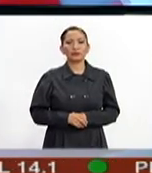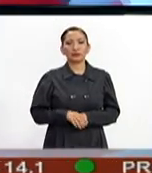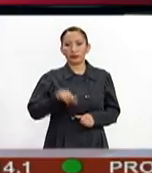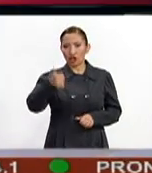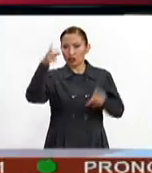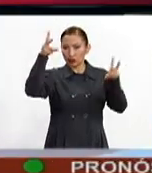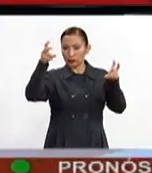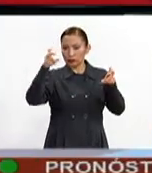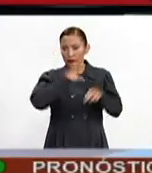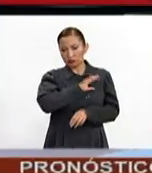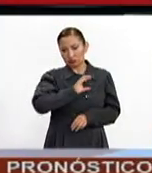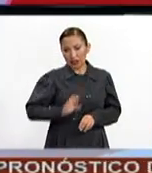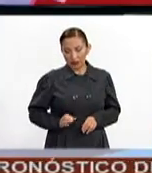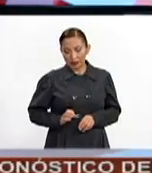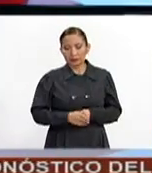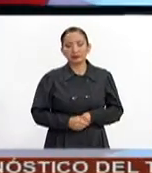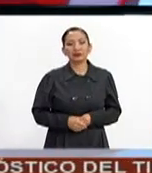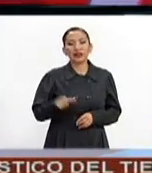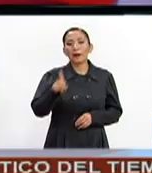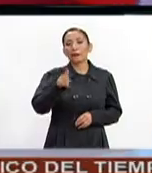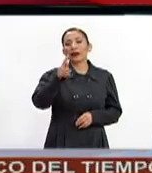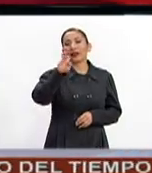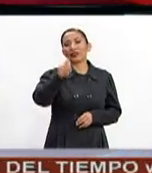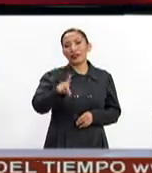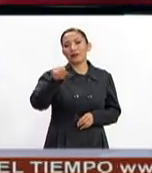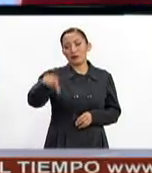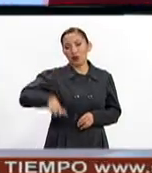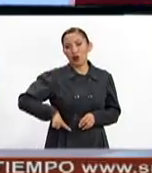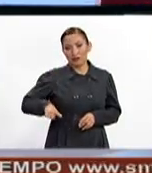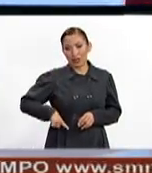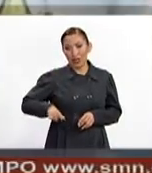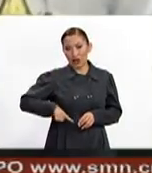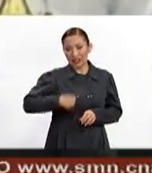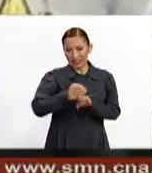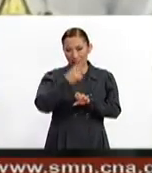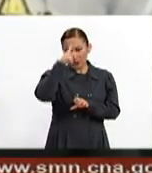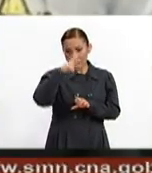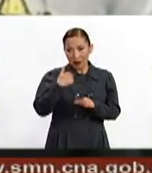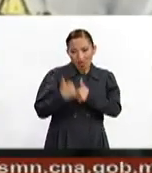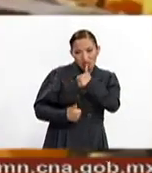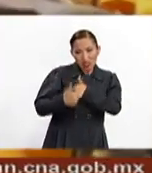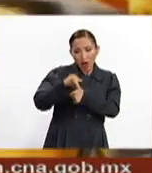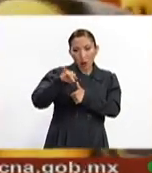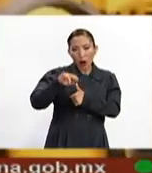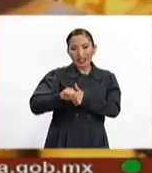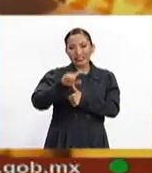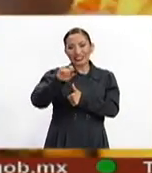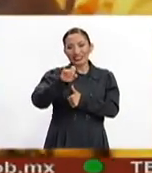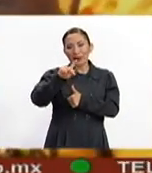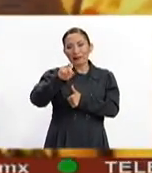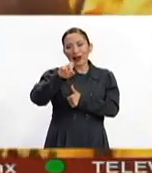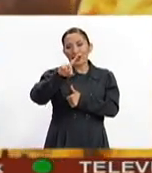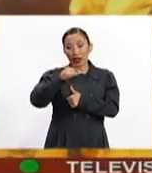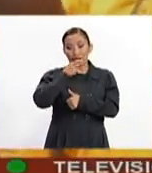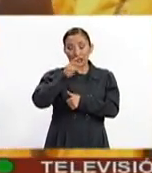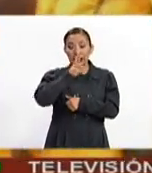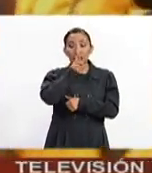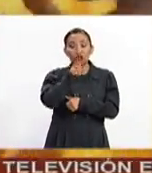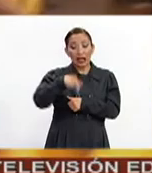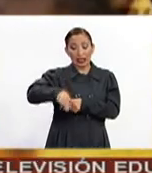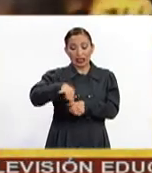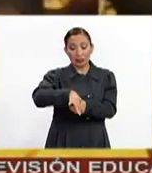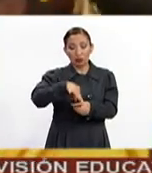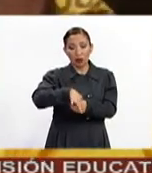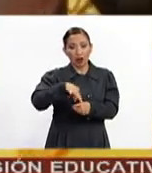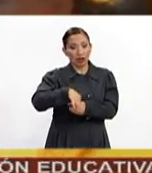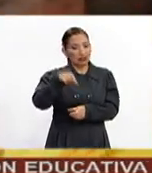Vámonos con otros candidatos, y ahí el del PRD a la gubernatura precisamente del Estado de México, Juan Cepeda, reconoció que los resultados de esta